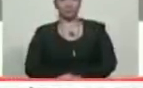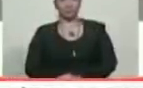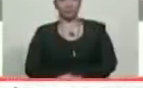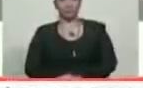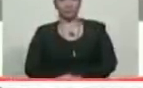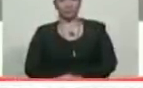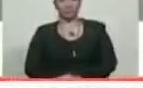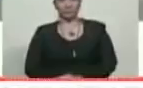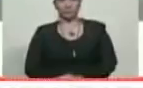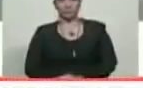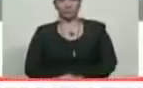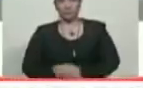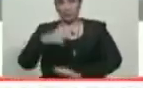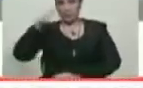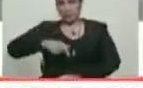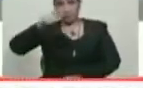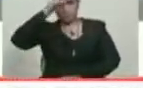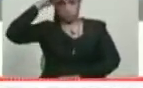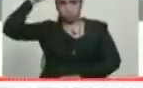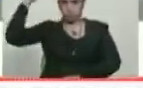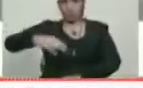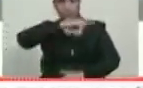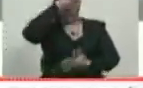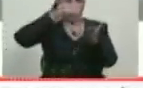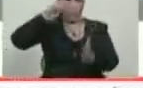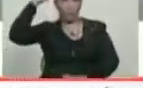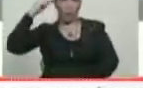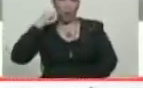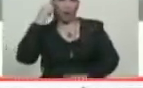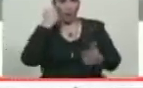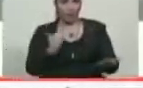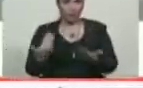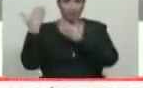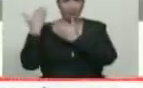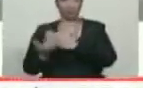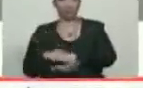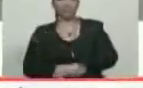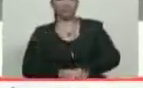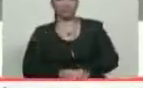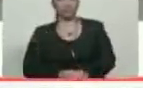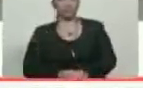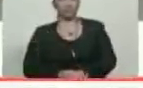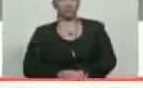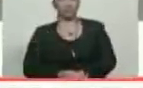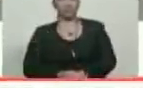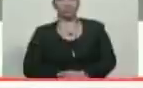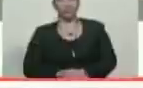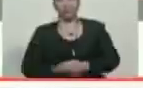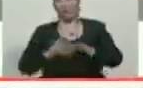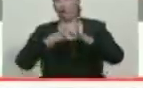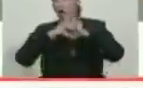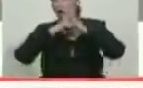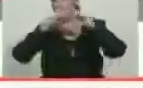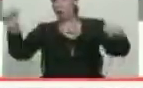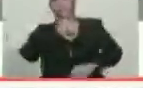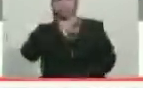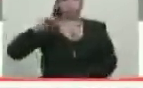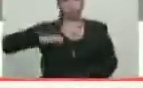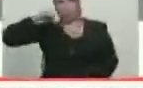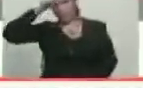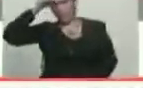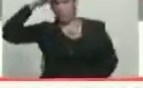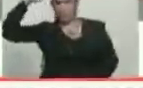Aquí está la milicia nacional bolivariana. Todos somos milicianos, todas